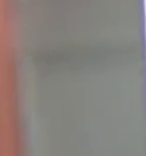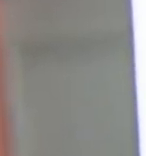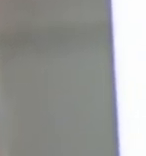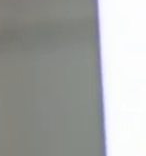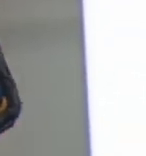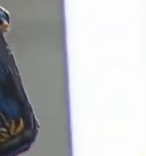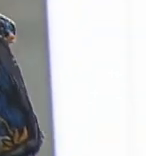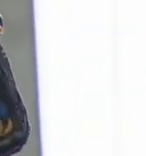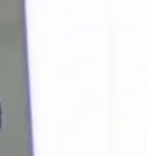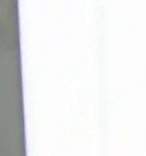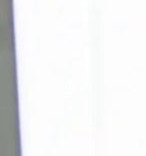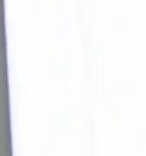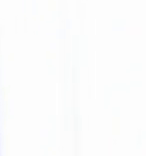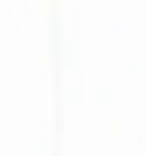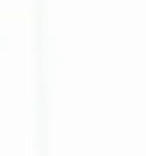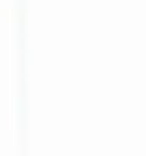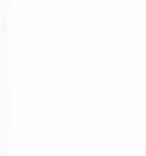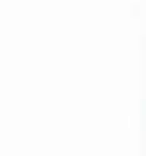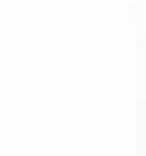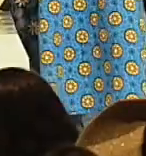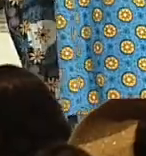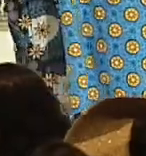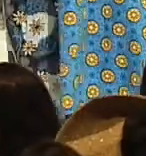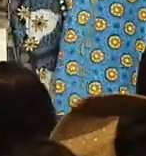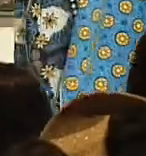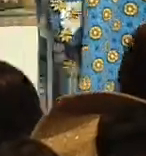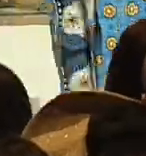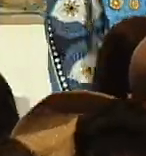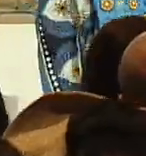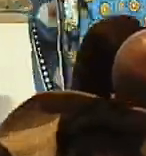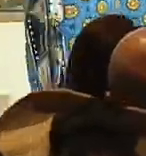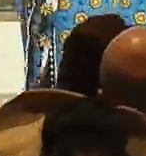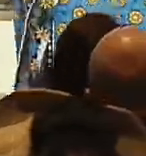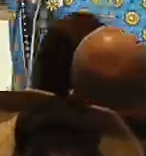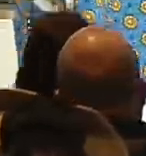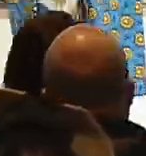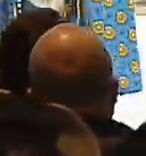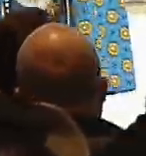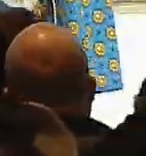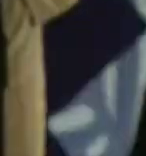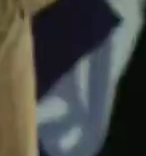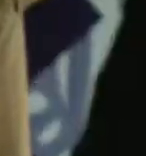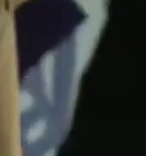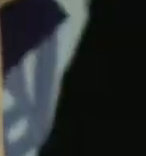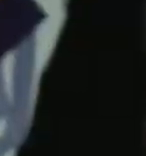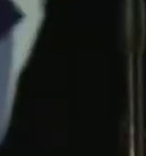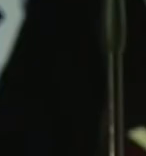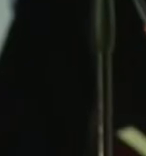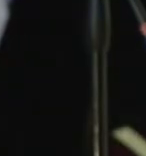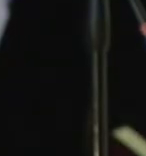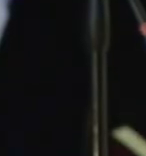saxo, oigo un clarín. Y toda una orquesta forma una fiesta en torno de